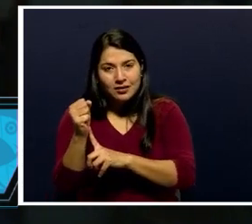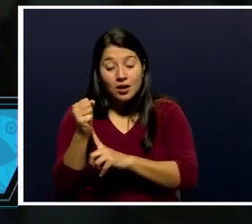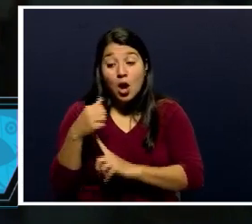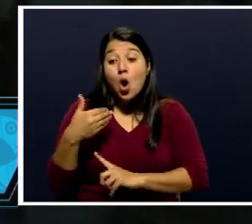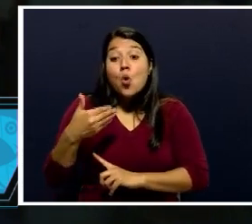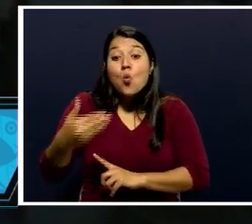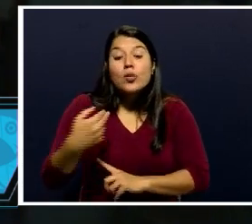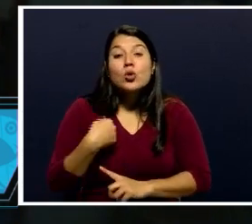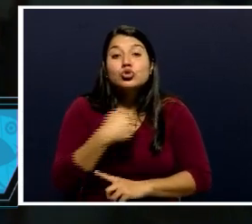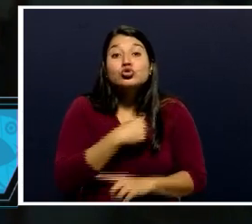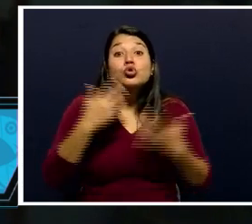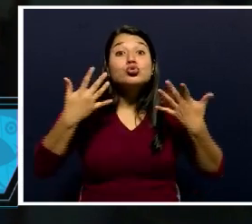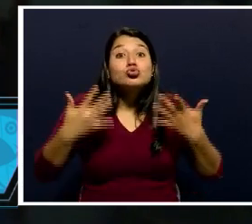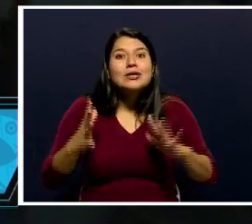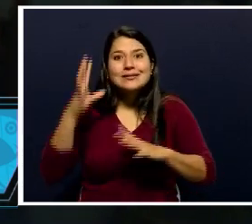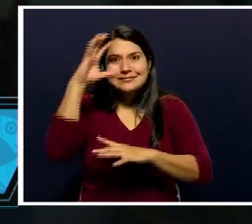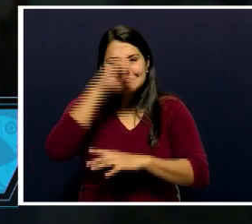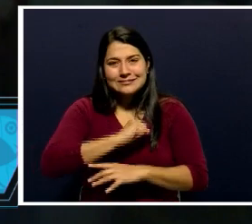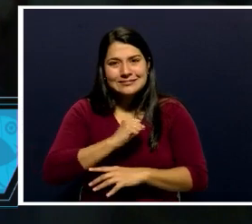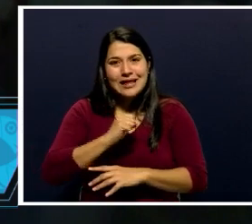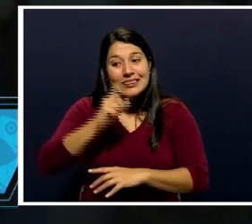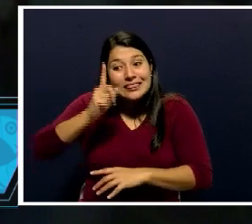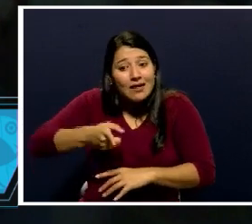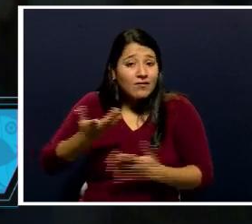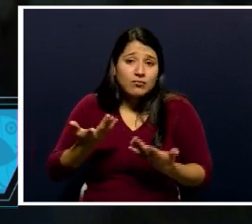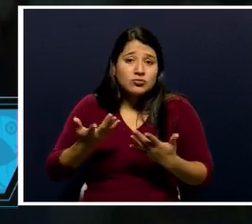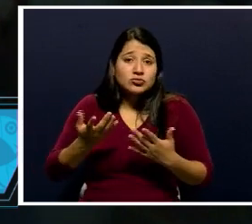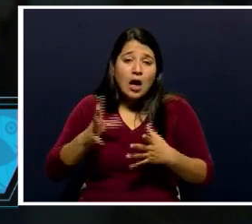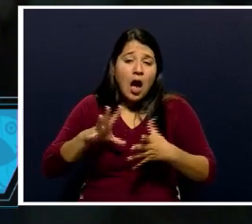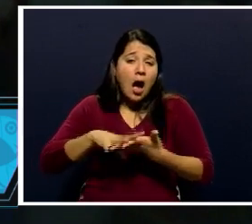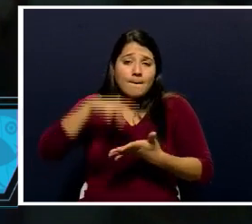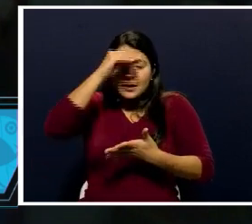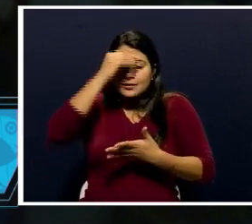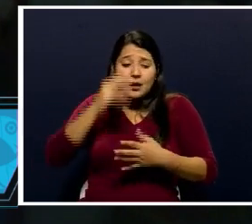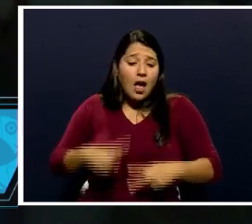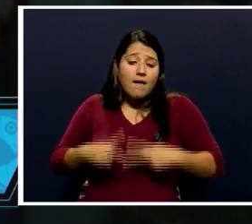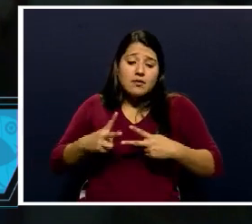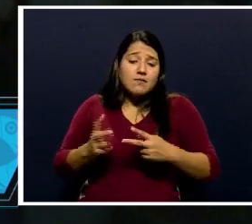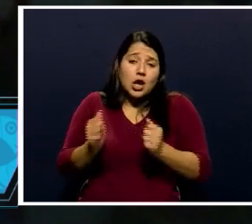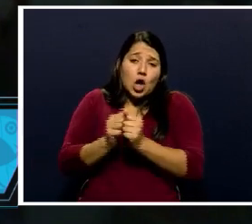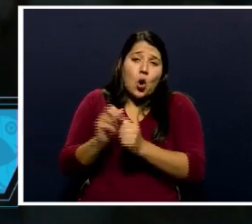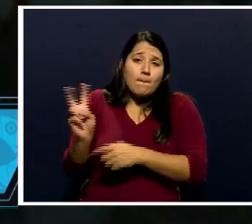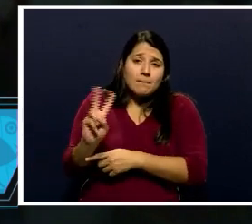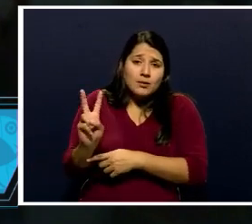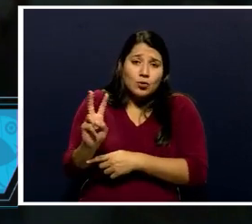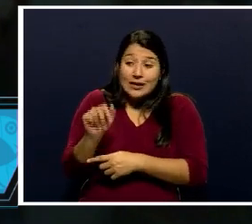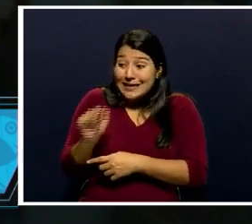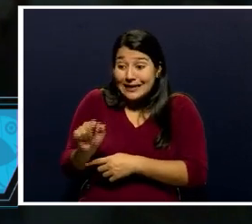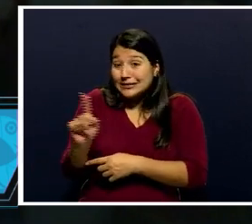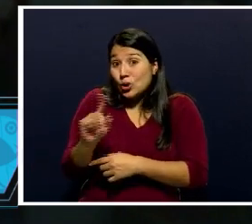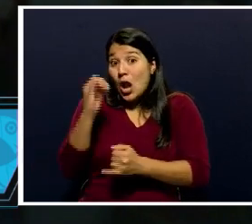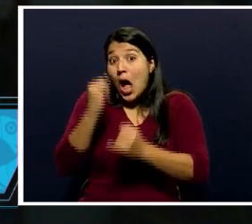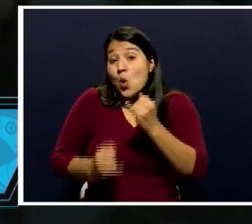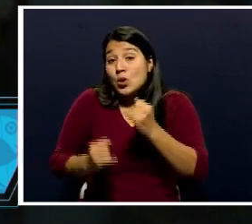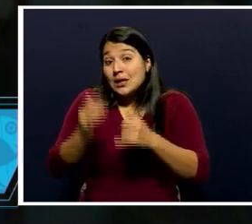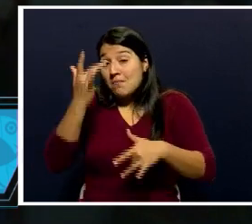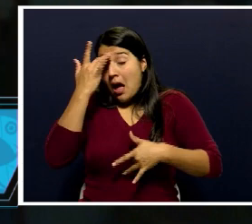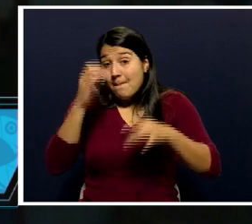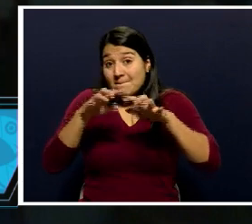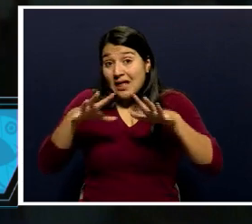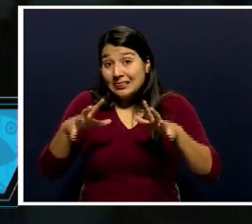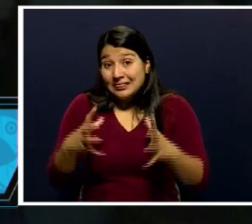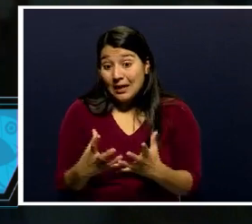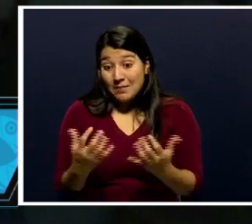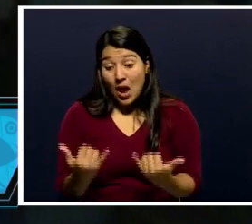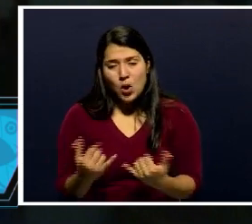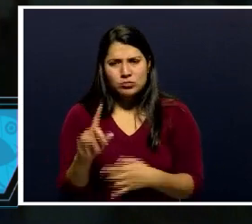hayamos dado cuenta de que tenemos que convivir con este virus y que esta no va a ser la última pandemia del siglo XXI. Entonces, el